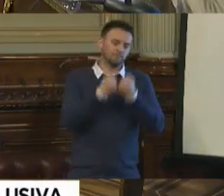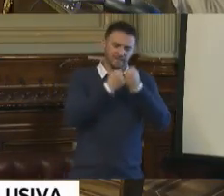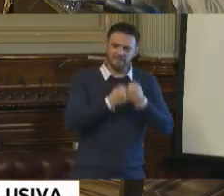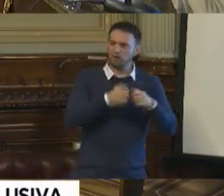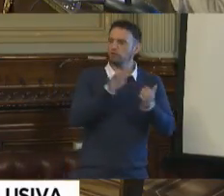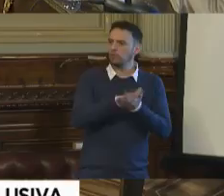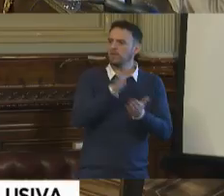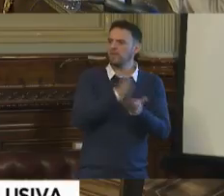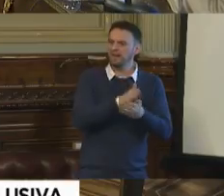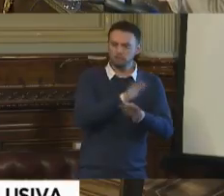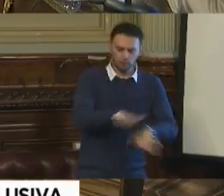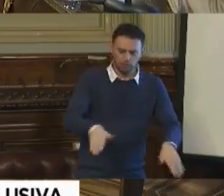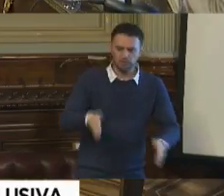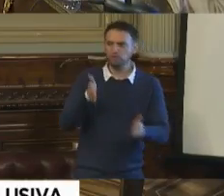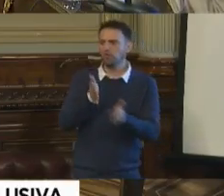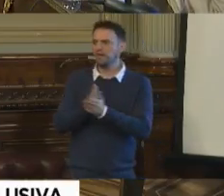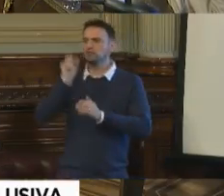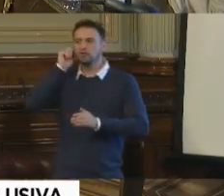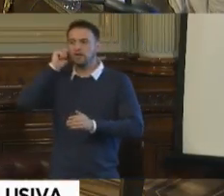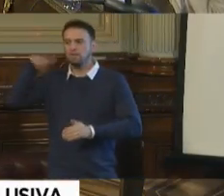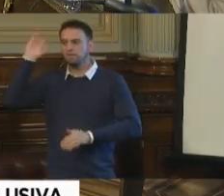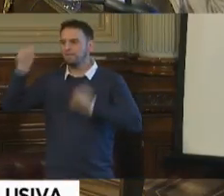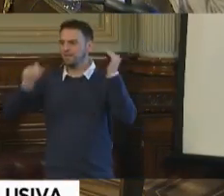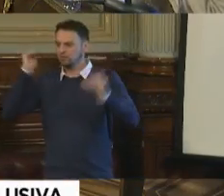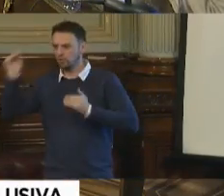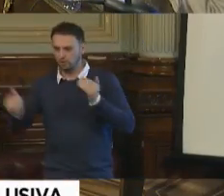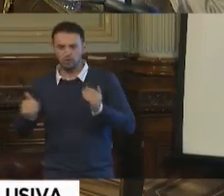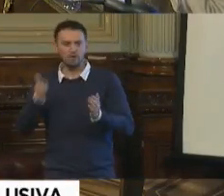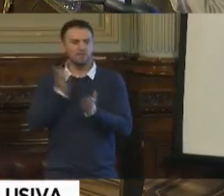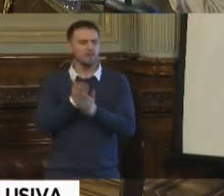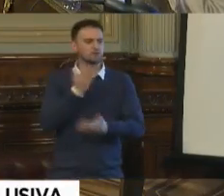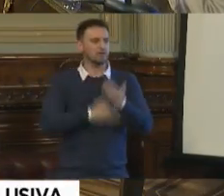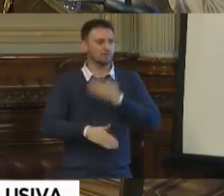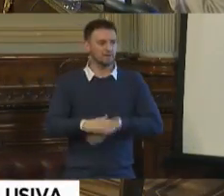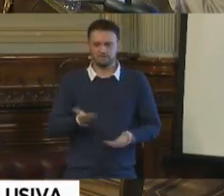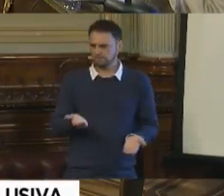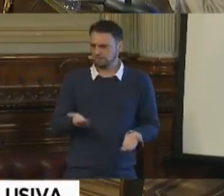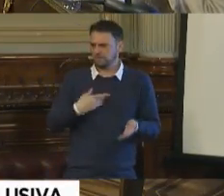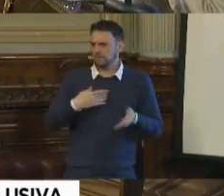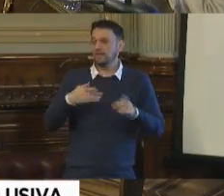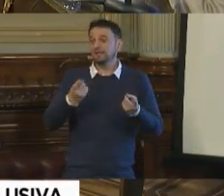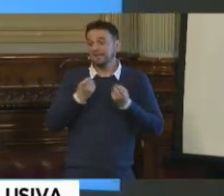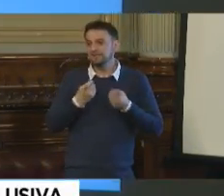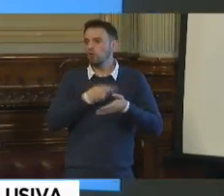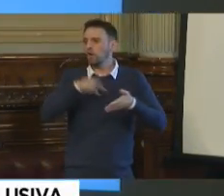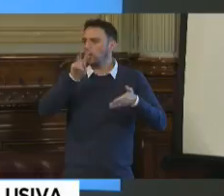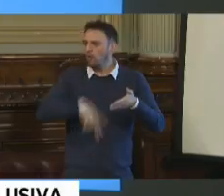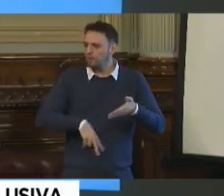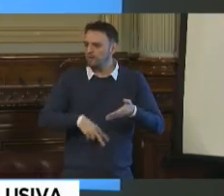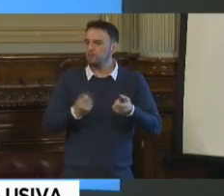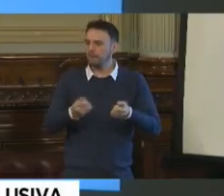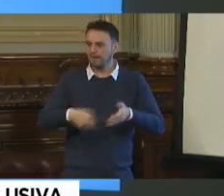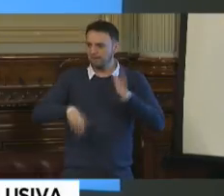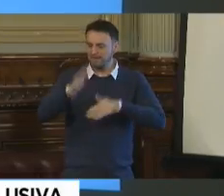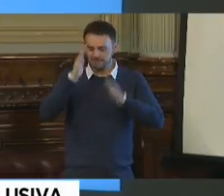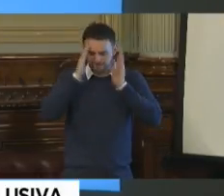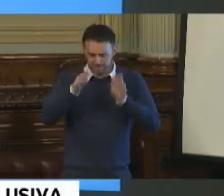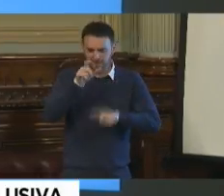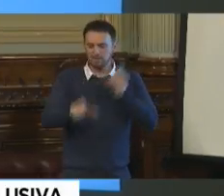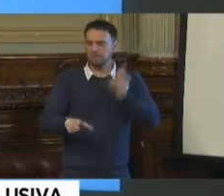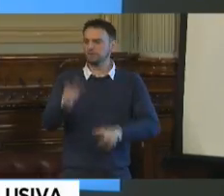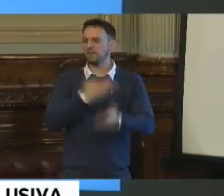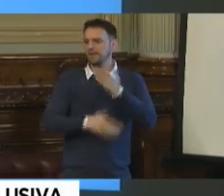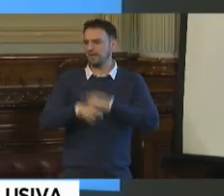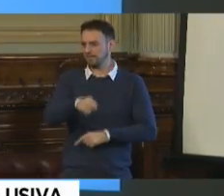las personas mayores adultos mayores se vio necesario generar una convención que amparase específicamente los